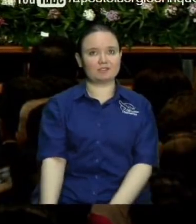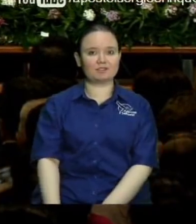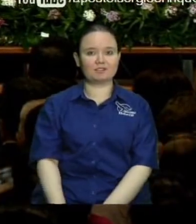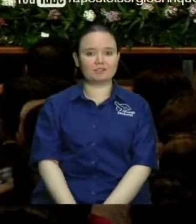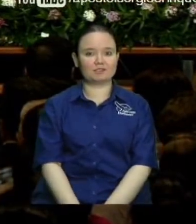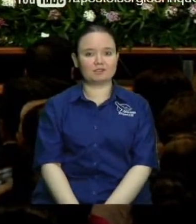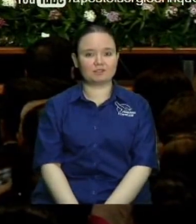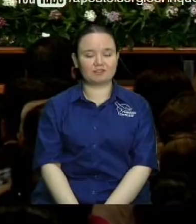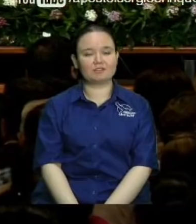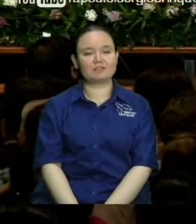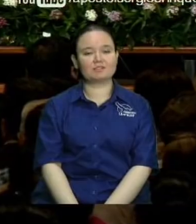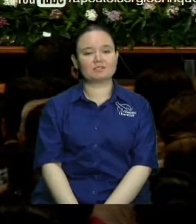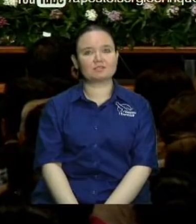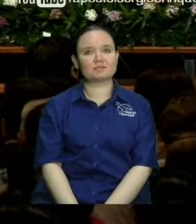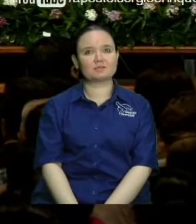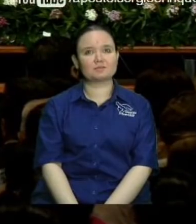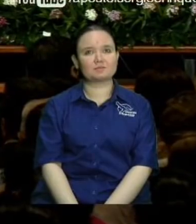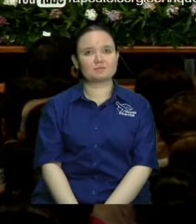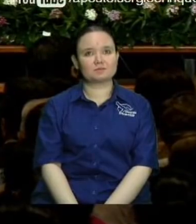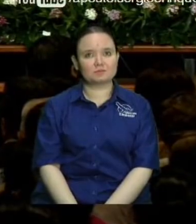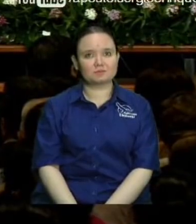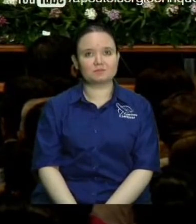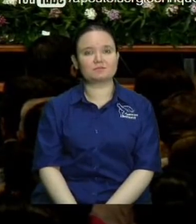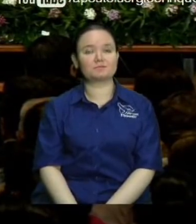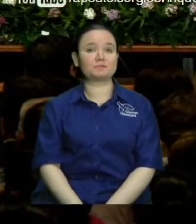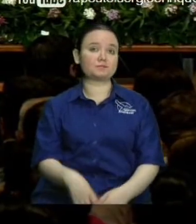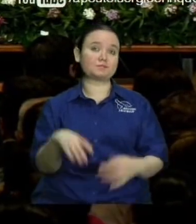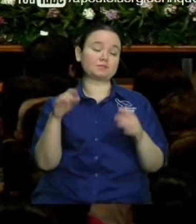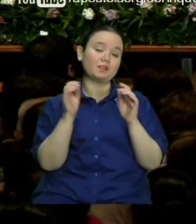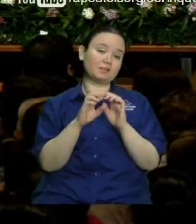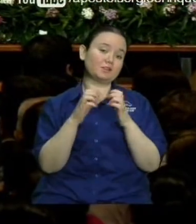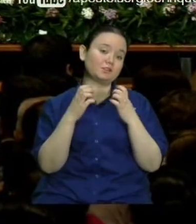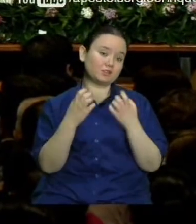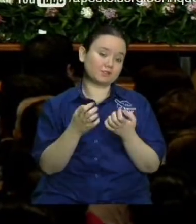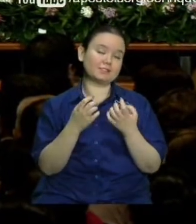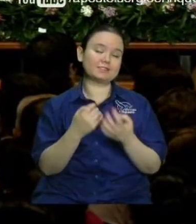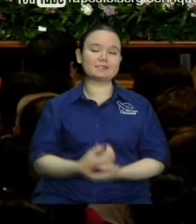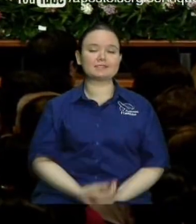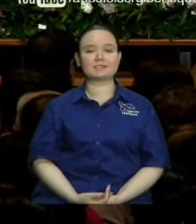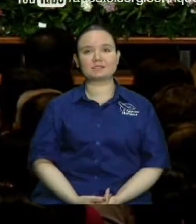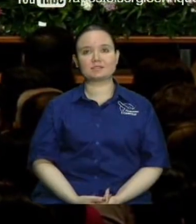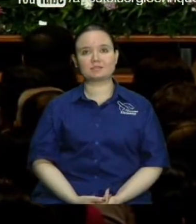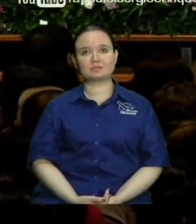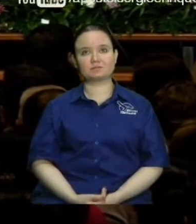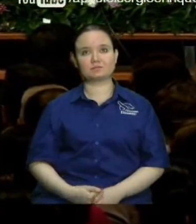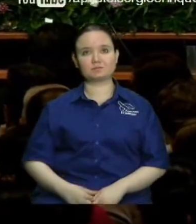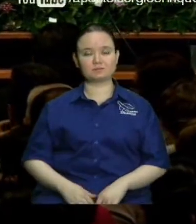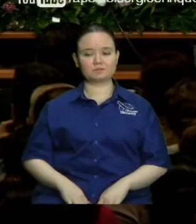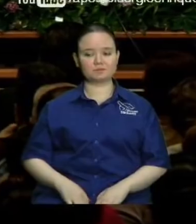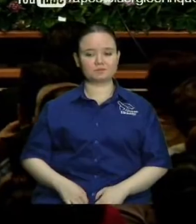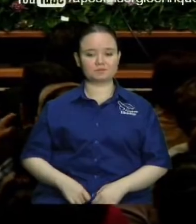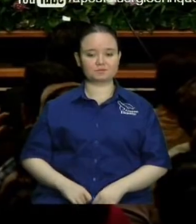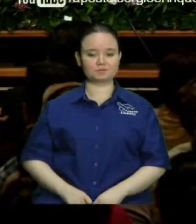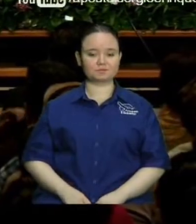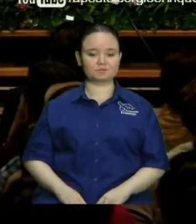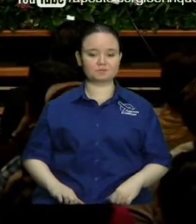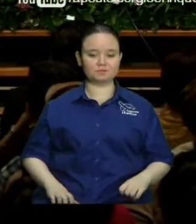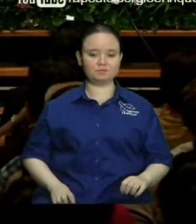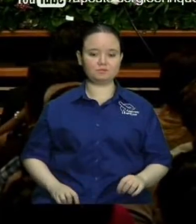no. Aunque el Señor ya le había hablado, pero sí, está bien, podemos comer de todo, pero yo no como...